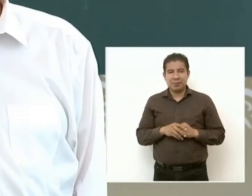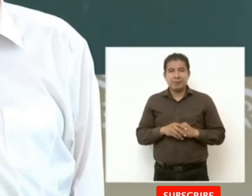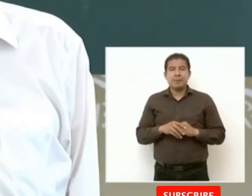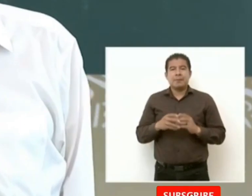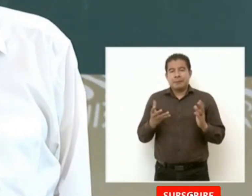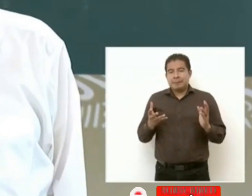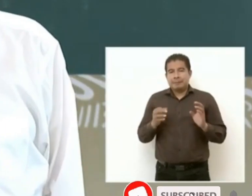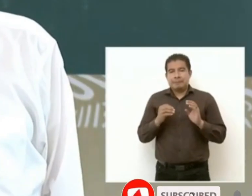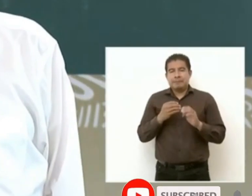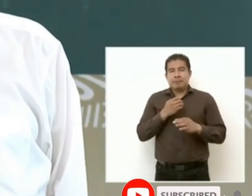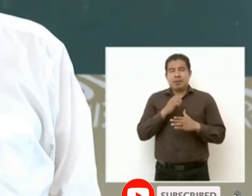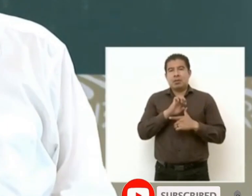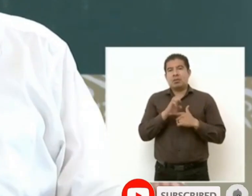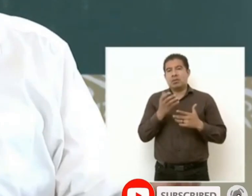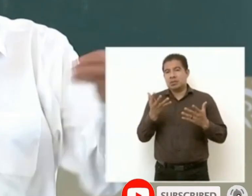Entonces,